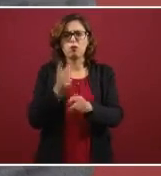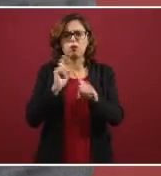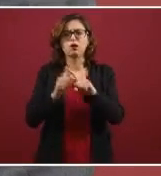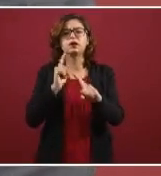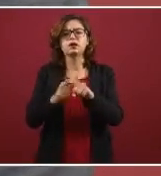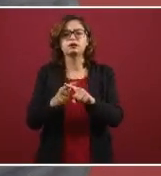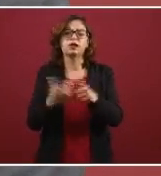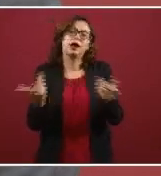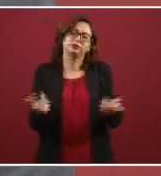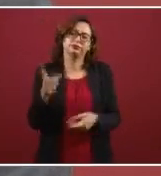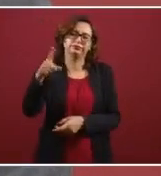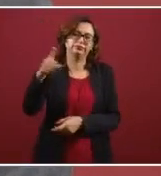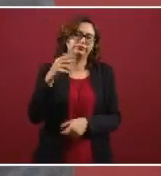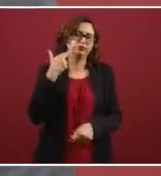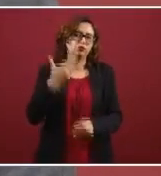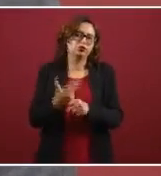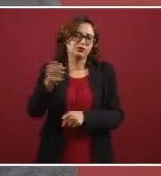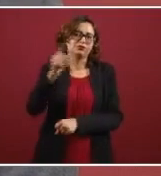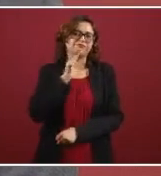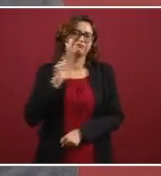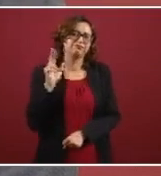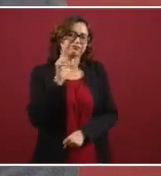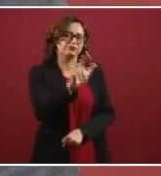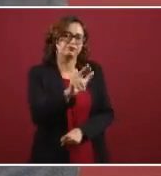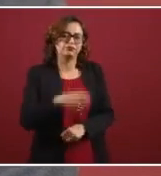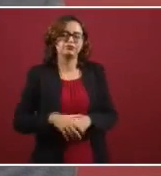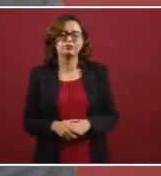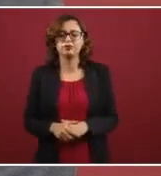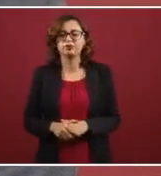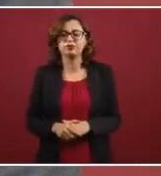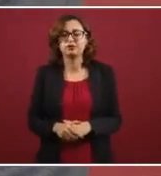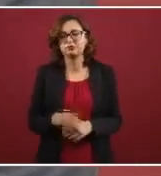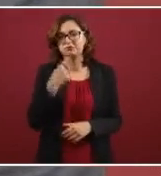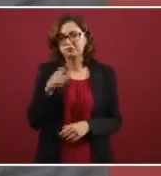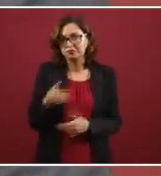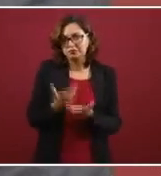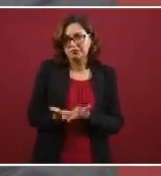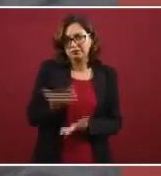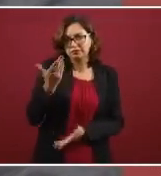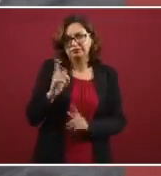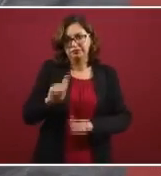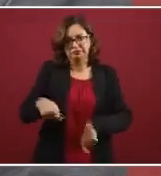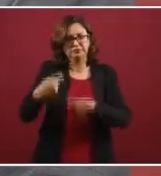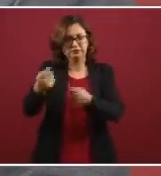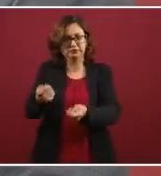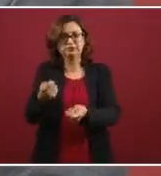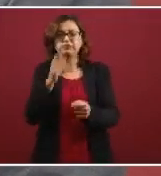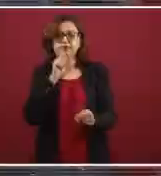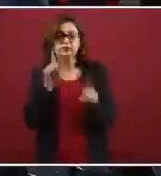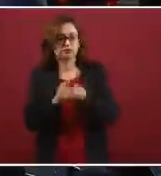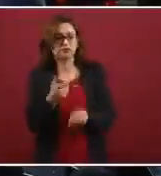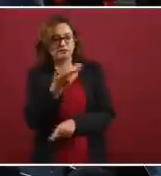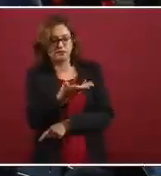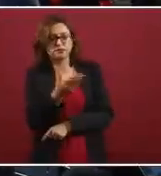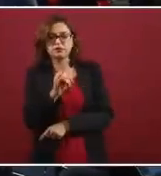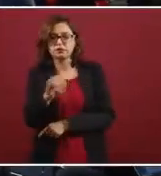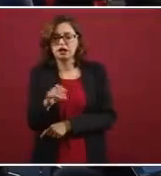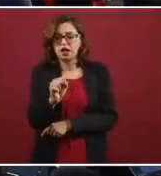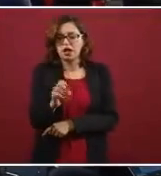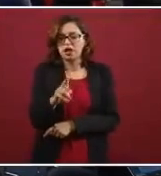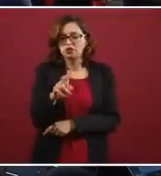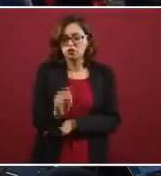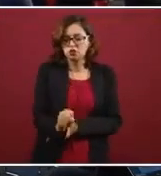quienes deben de dar respuesta a estas peticiones, a estas demandas, y también aquí Jesús, que